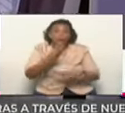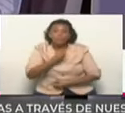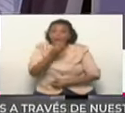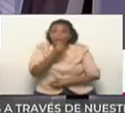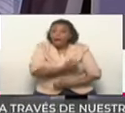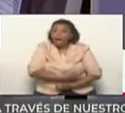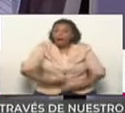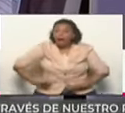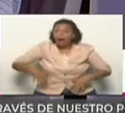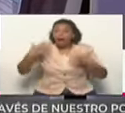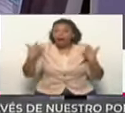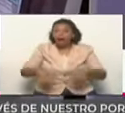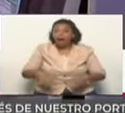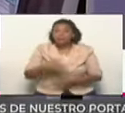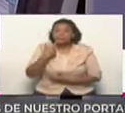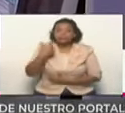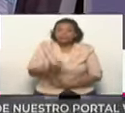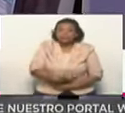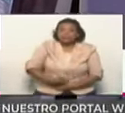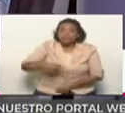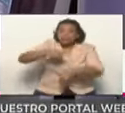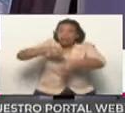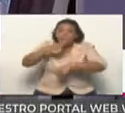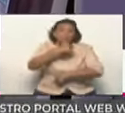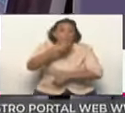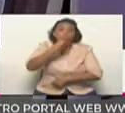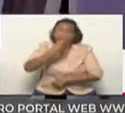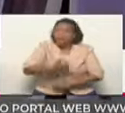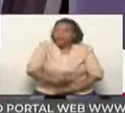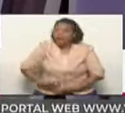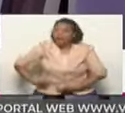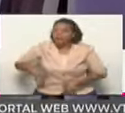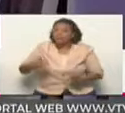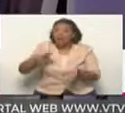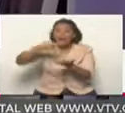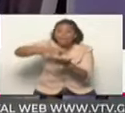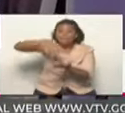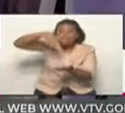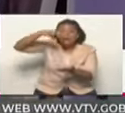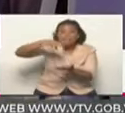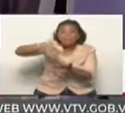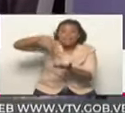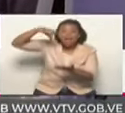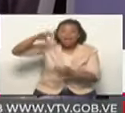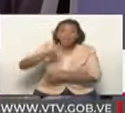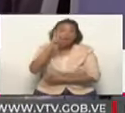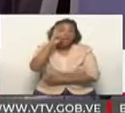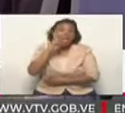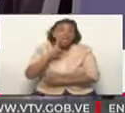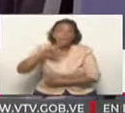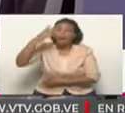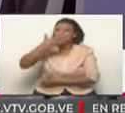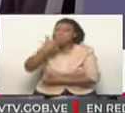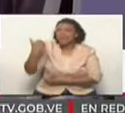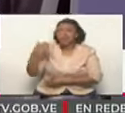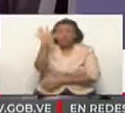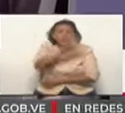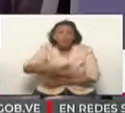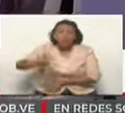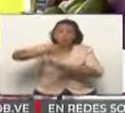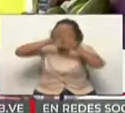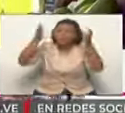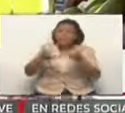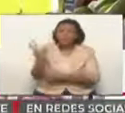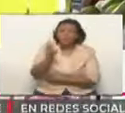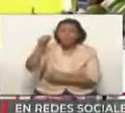está es, mira, ladrando. Mira, pulpo limpio, el mejor pulpo del mundo. Aquí en